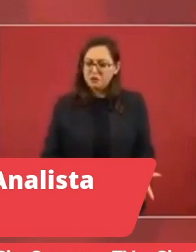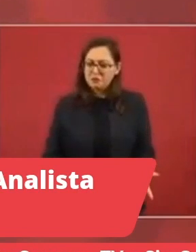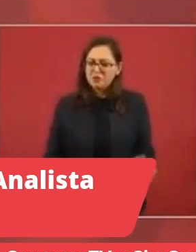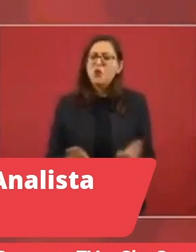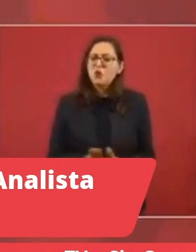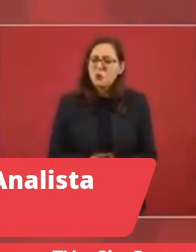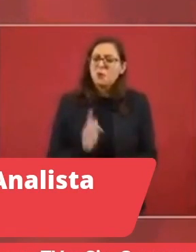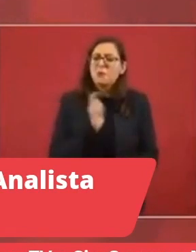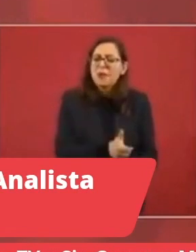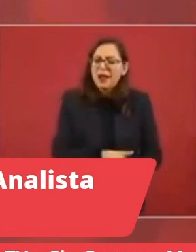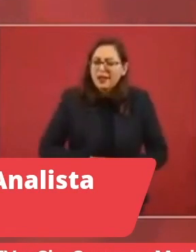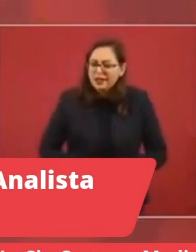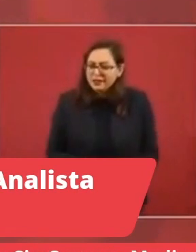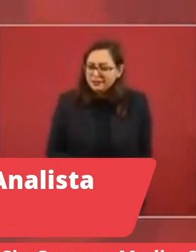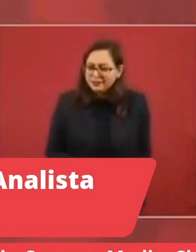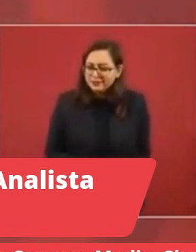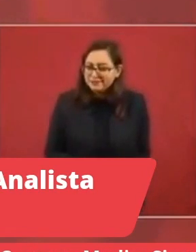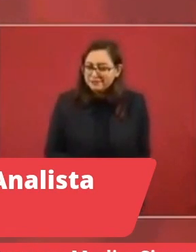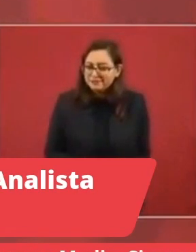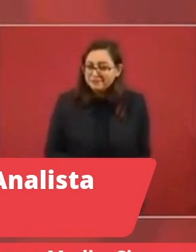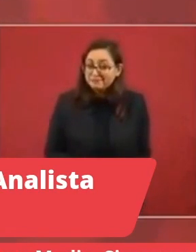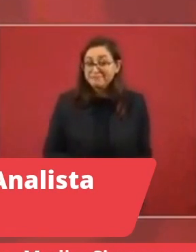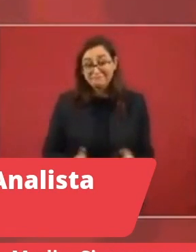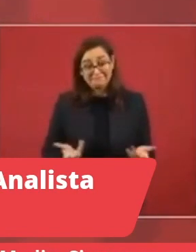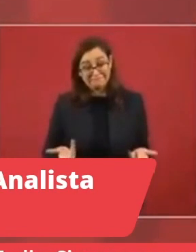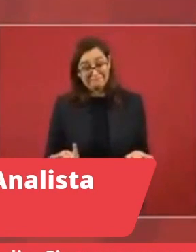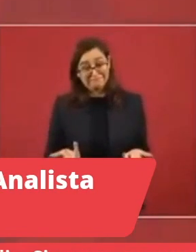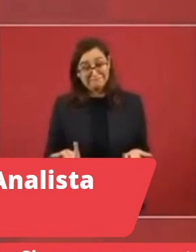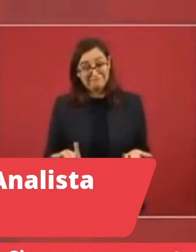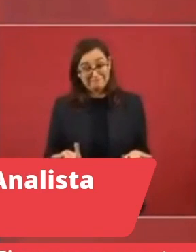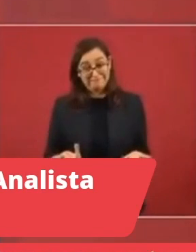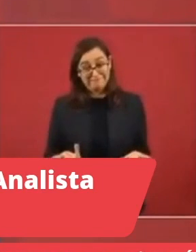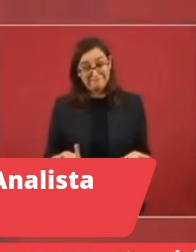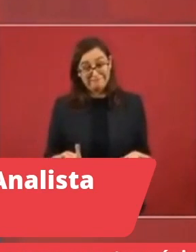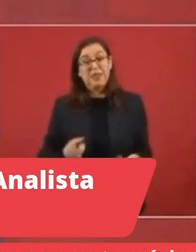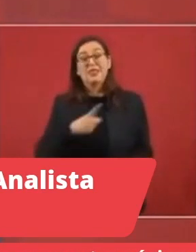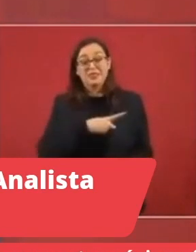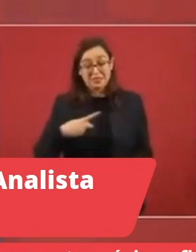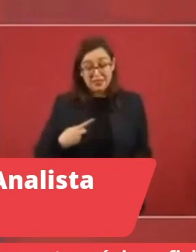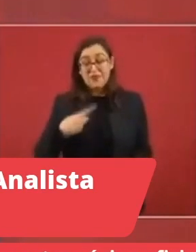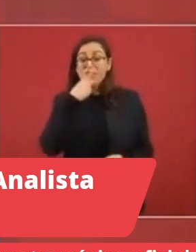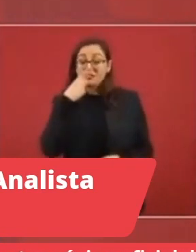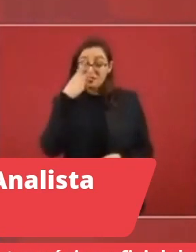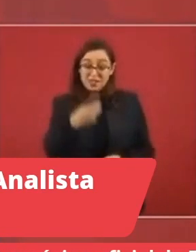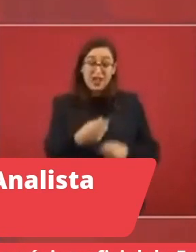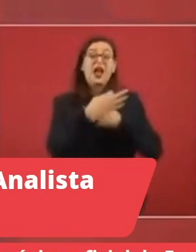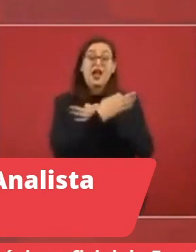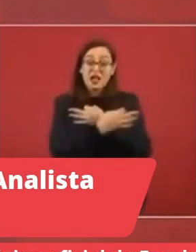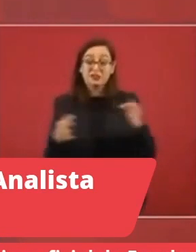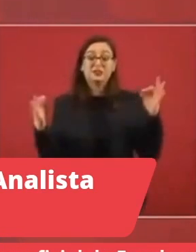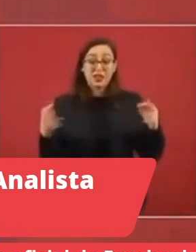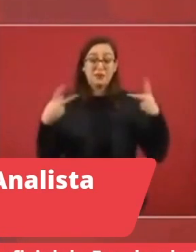más a estos nuevos diálogos Oriente-Oriente, entonces con China, con Rusia, no solo, básicamente.